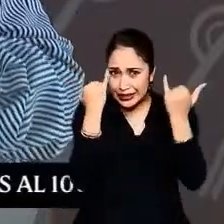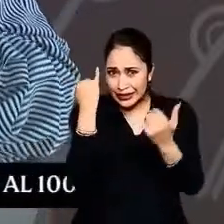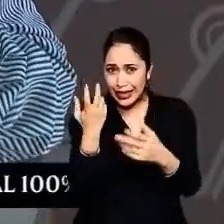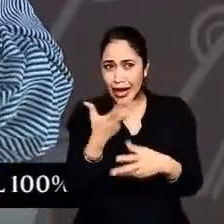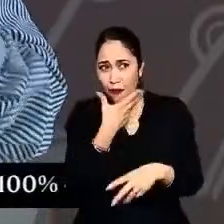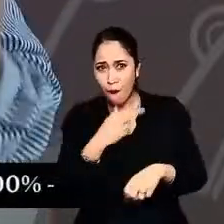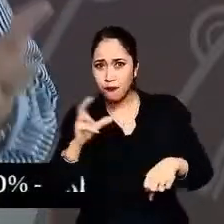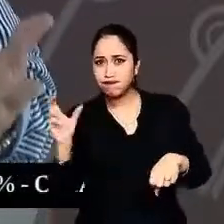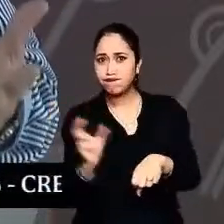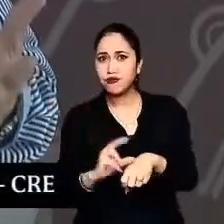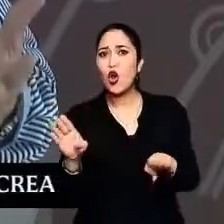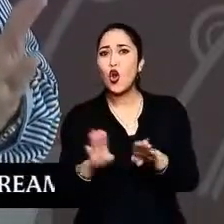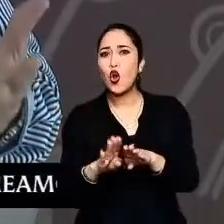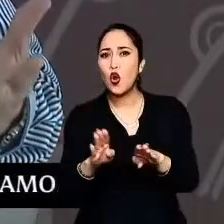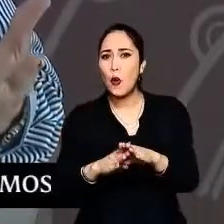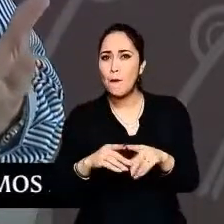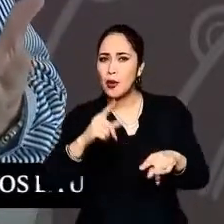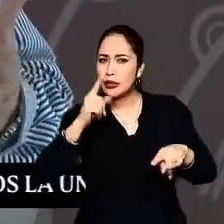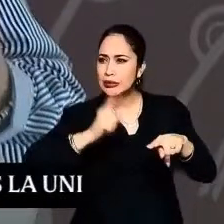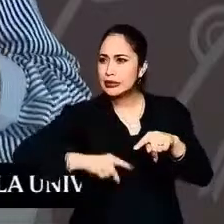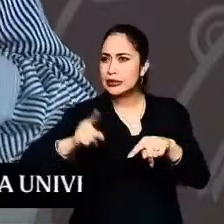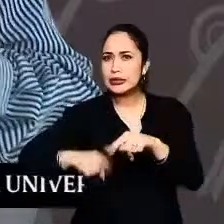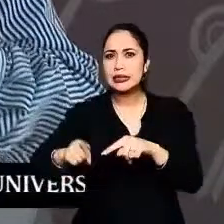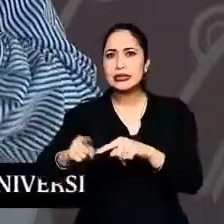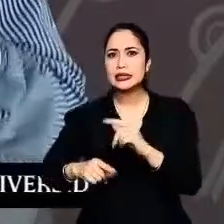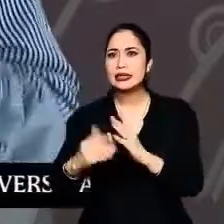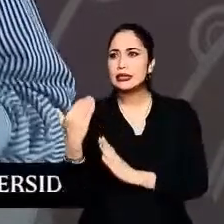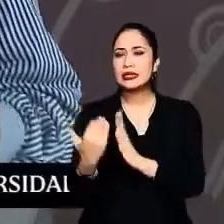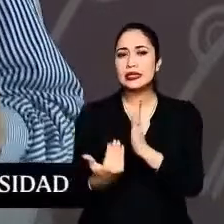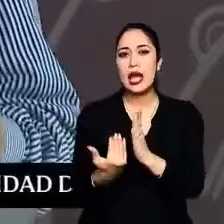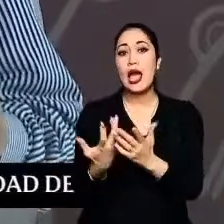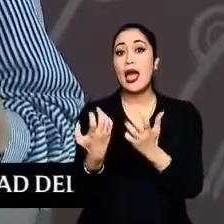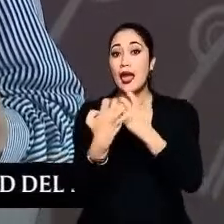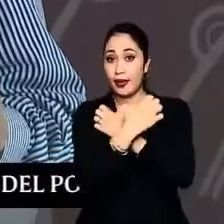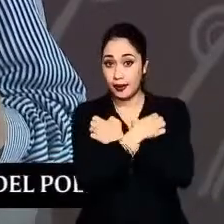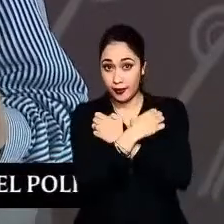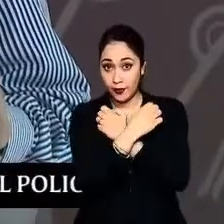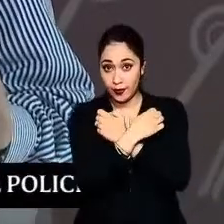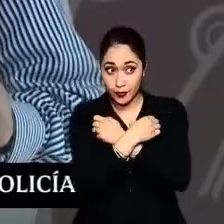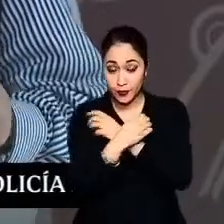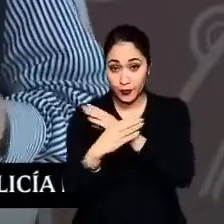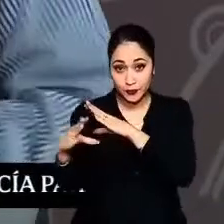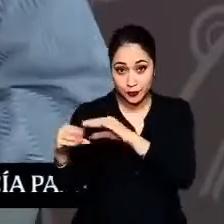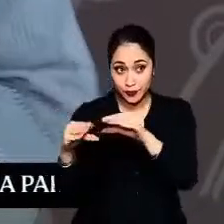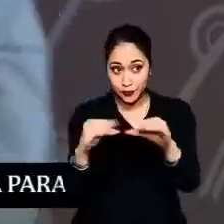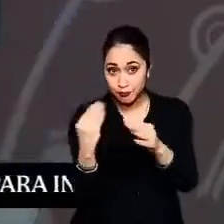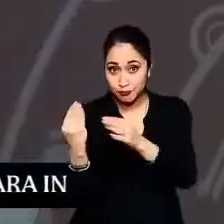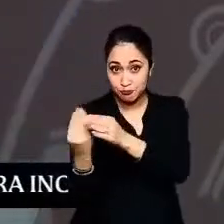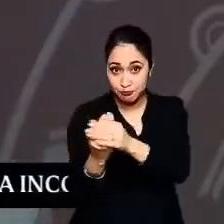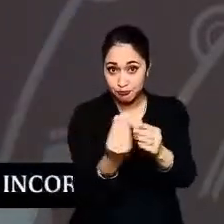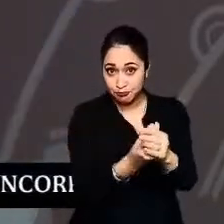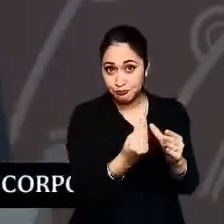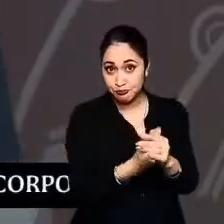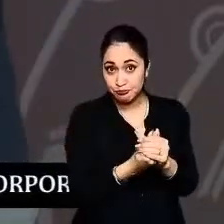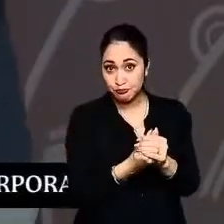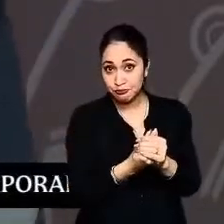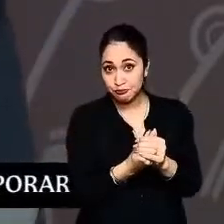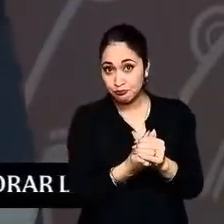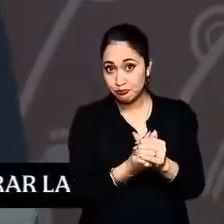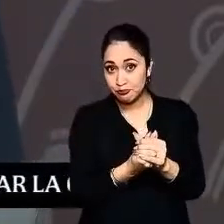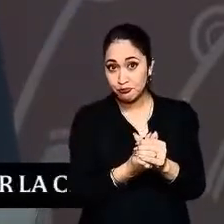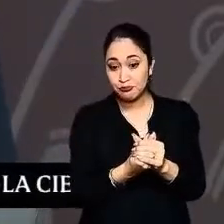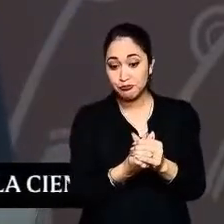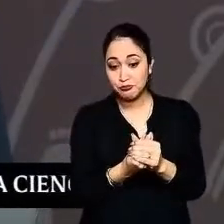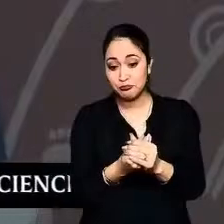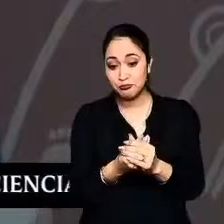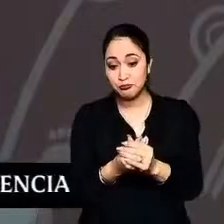con educación, con la capacitación. O sea, ni siquiera lo más efectivo